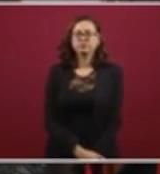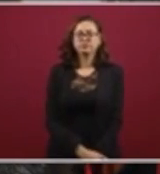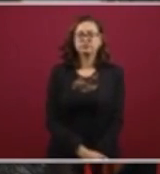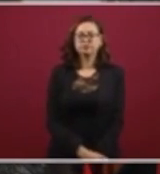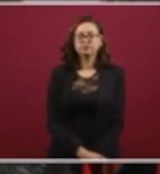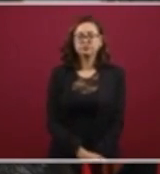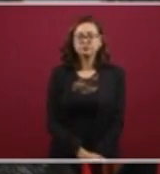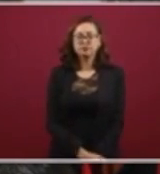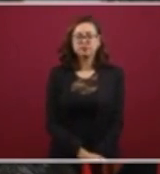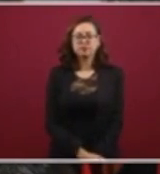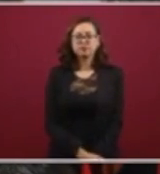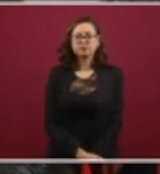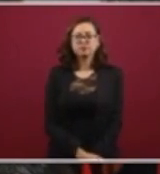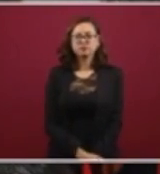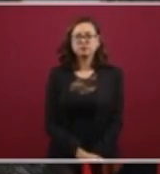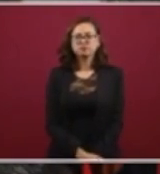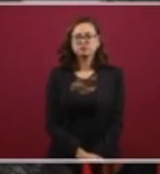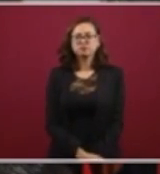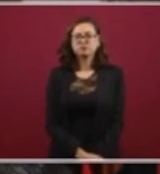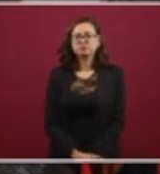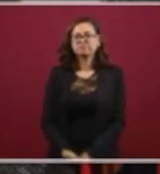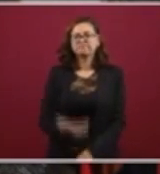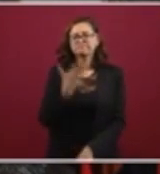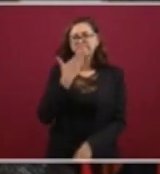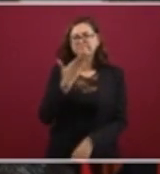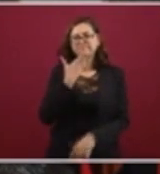Pues muy bien, esta es la información